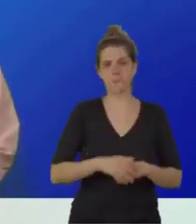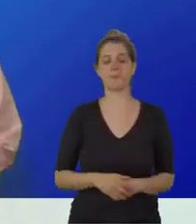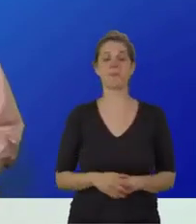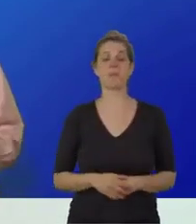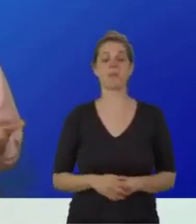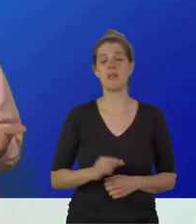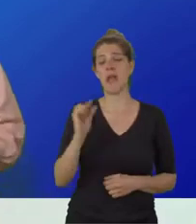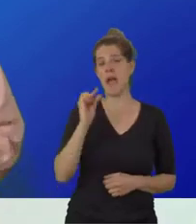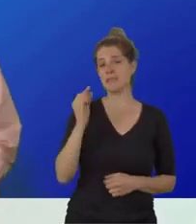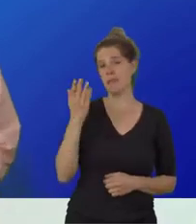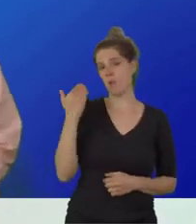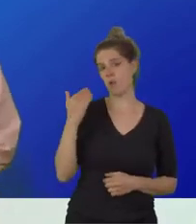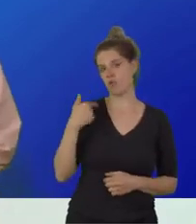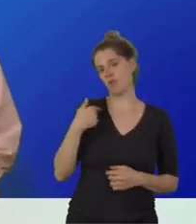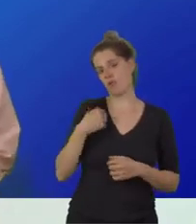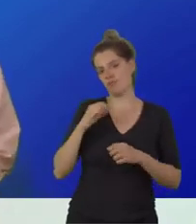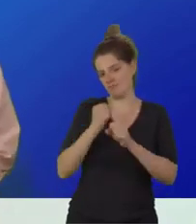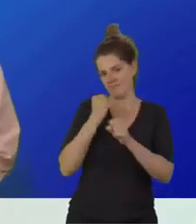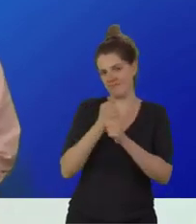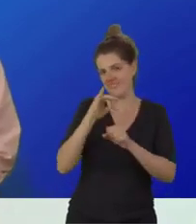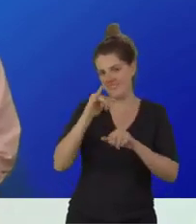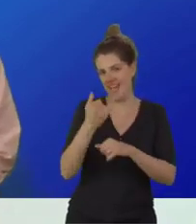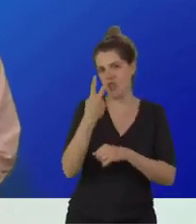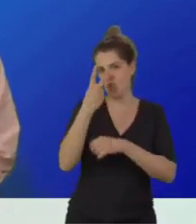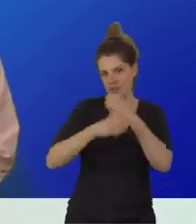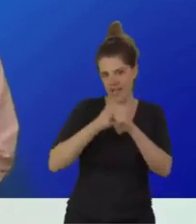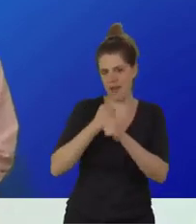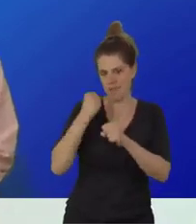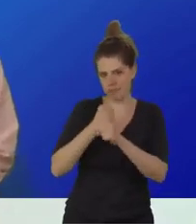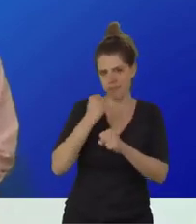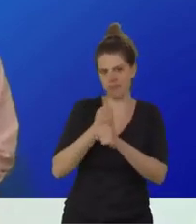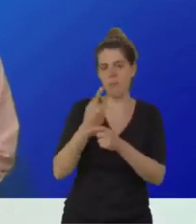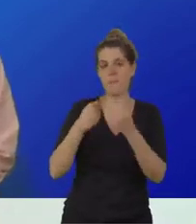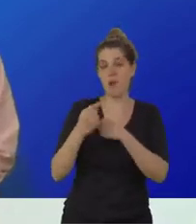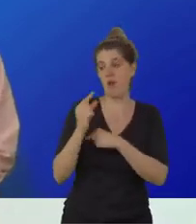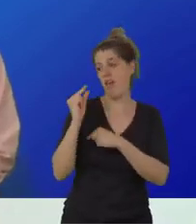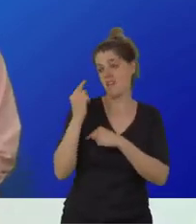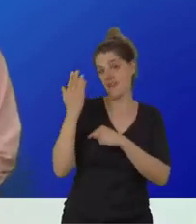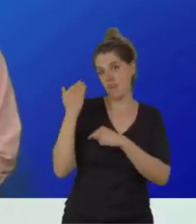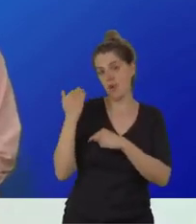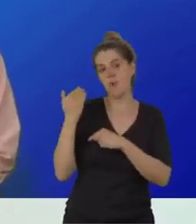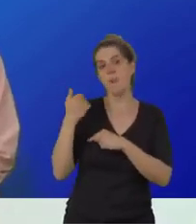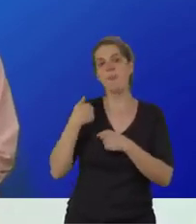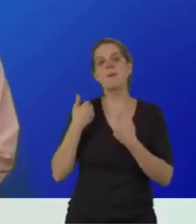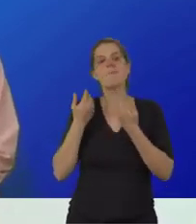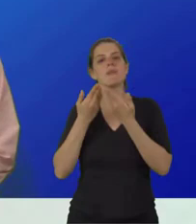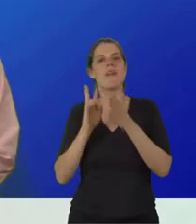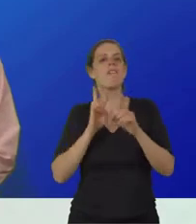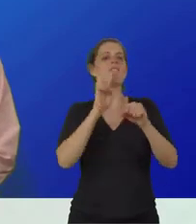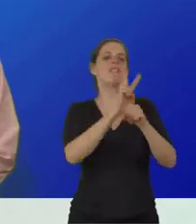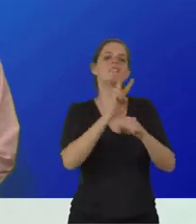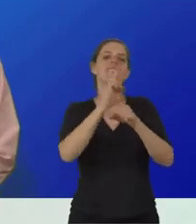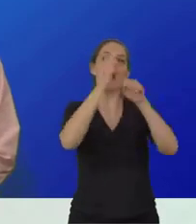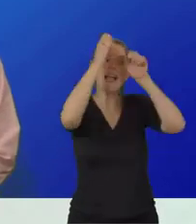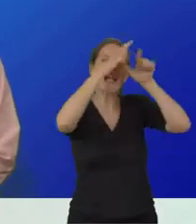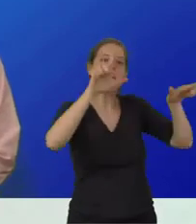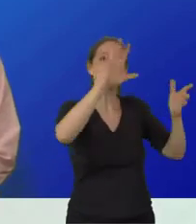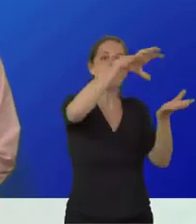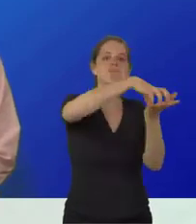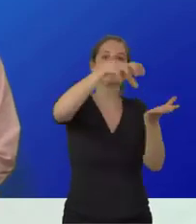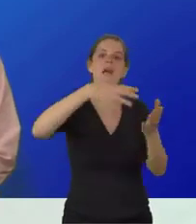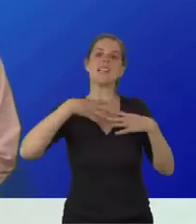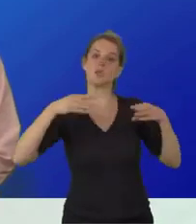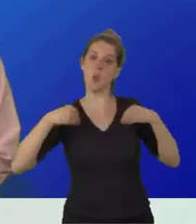Recientemente, y digo recientemente a pesar de que hace 2 años que venimos trabajando, empecé a trabajar y a visitar escuelas del ámbito